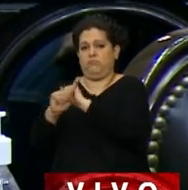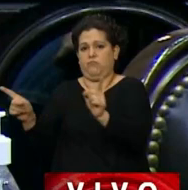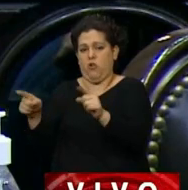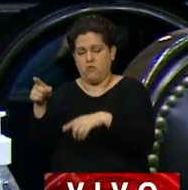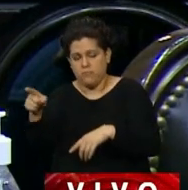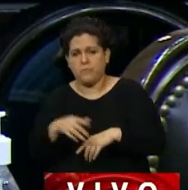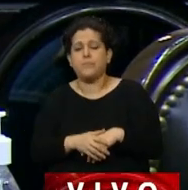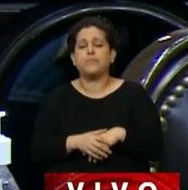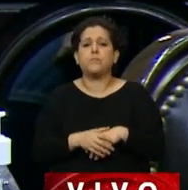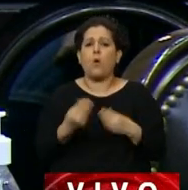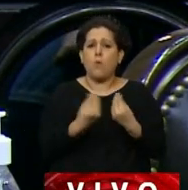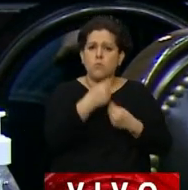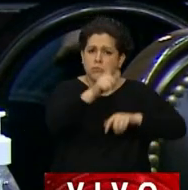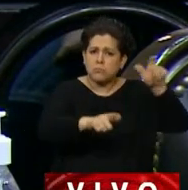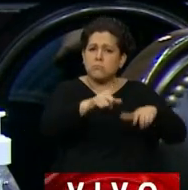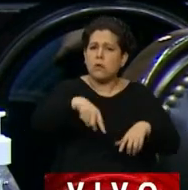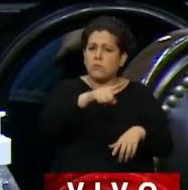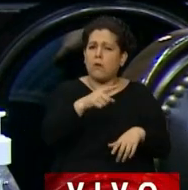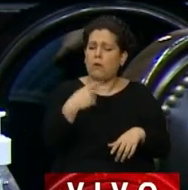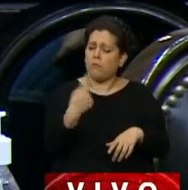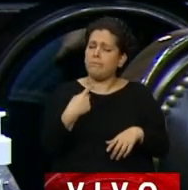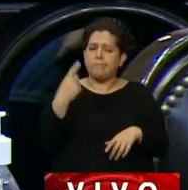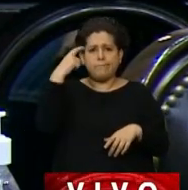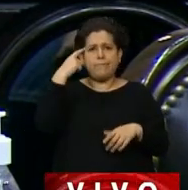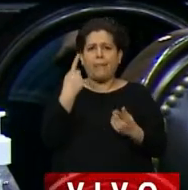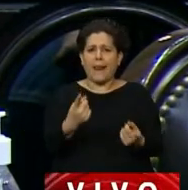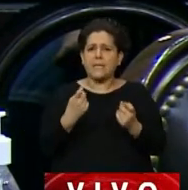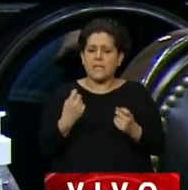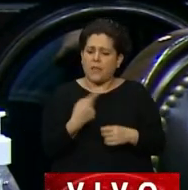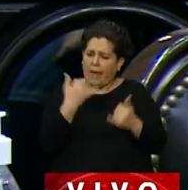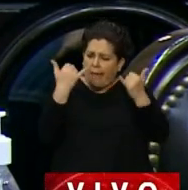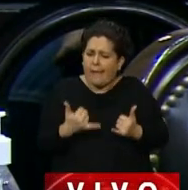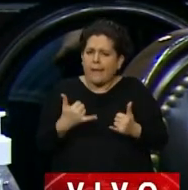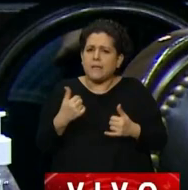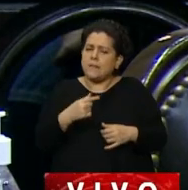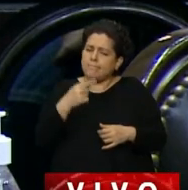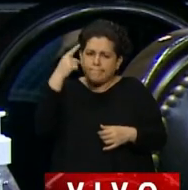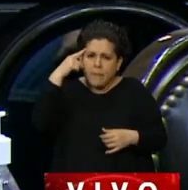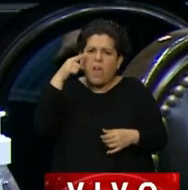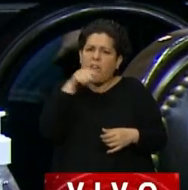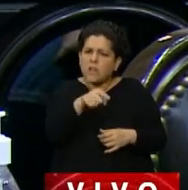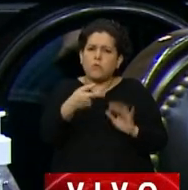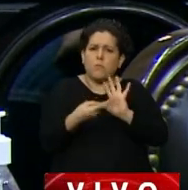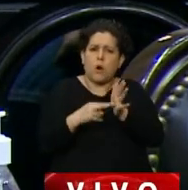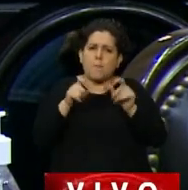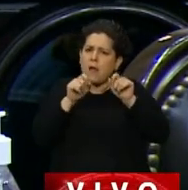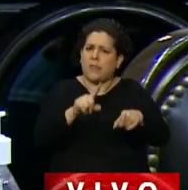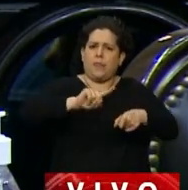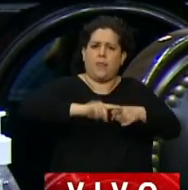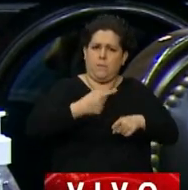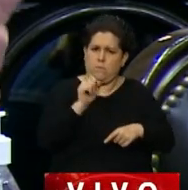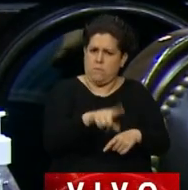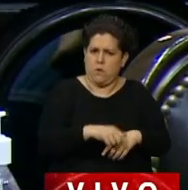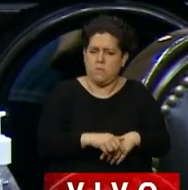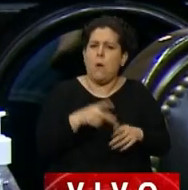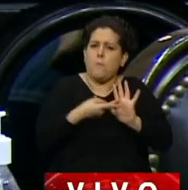Muchos hoy en estos días, con las necesidades que tenemos, ponen énfasis en que este es un problema de la política, que este es un problema de